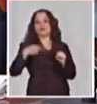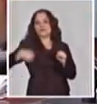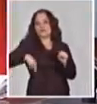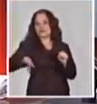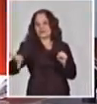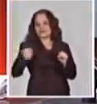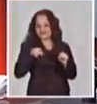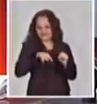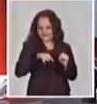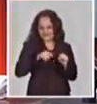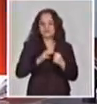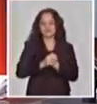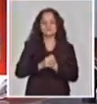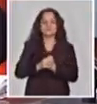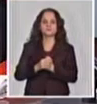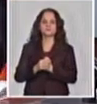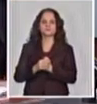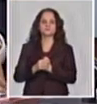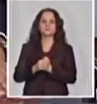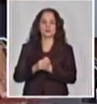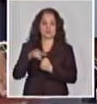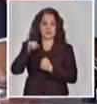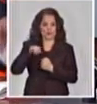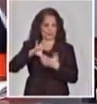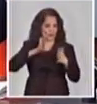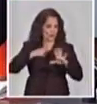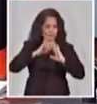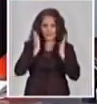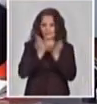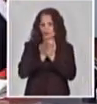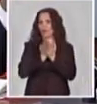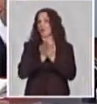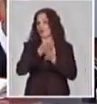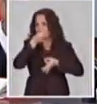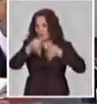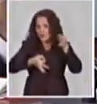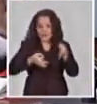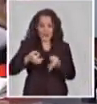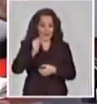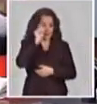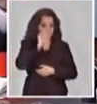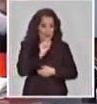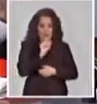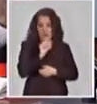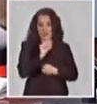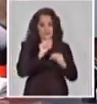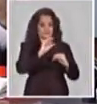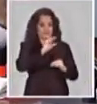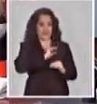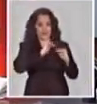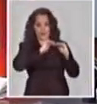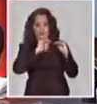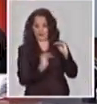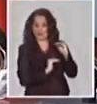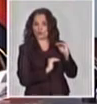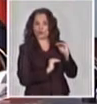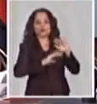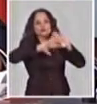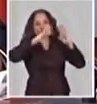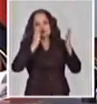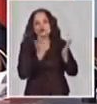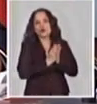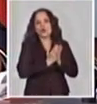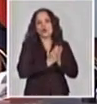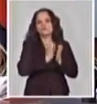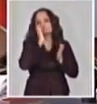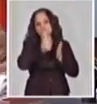en algunos casos. En este diseño de política, desde el que gana el salario mínimo hasta el que más gana, todo el mundo paga